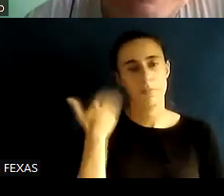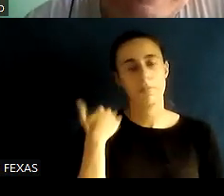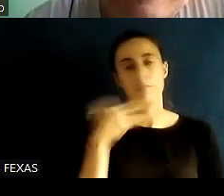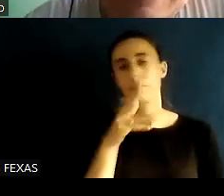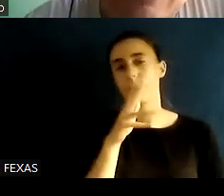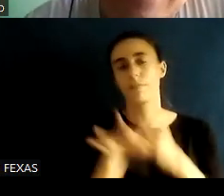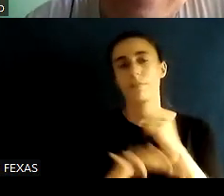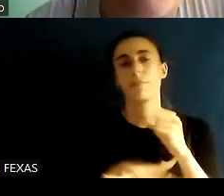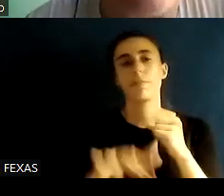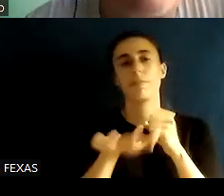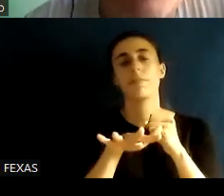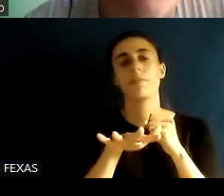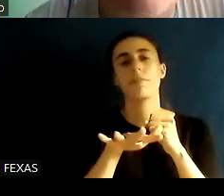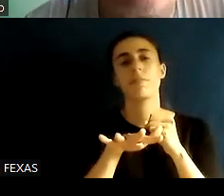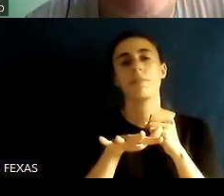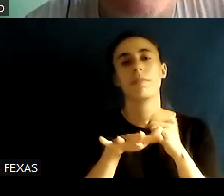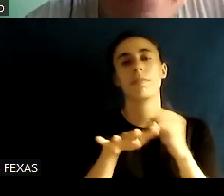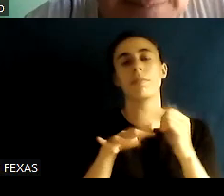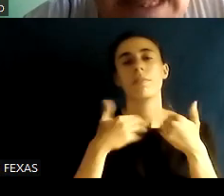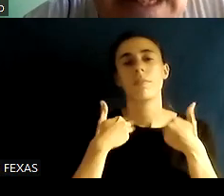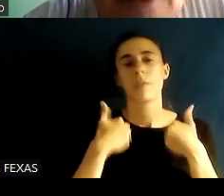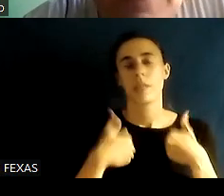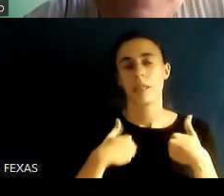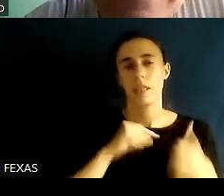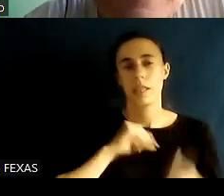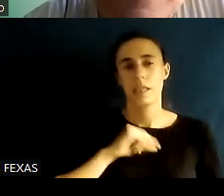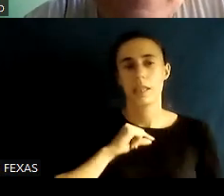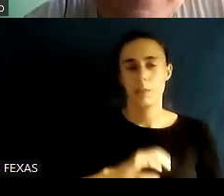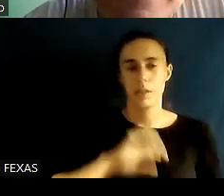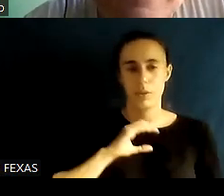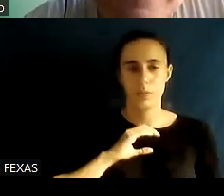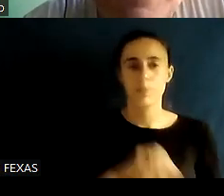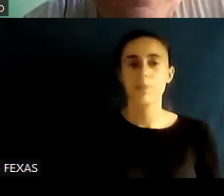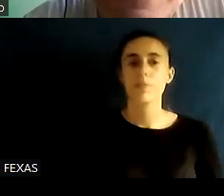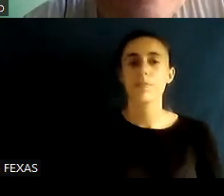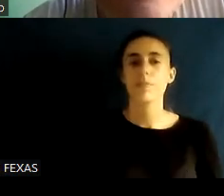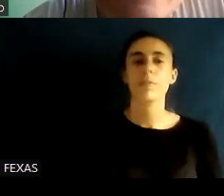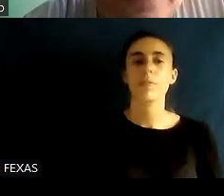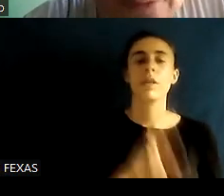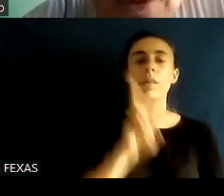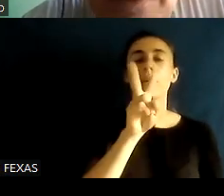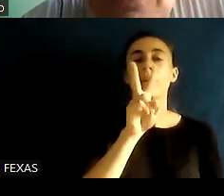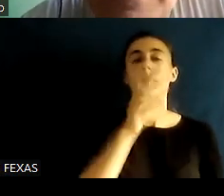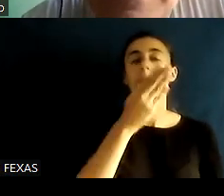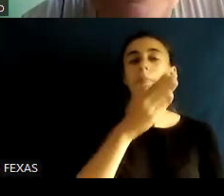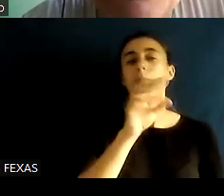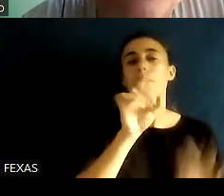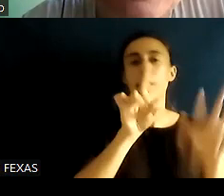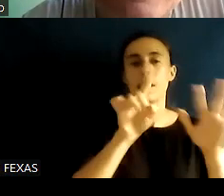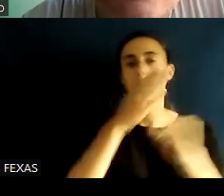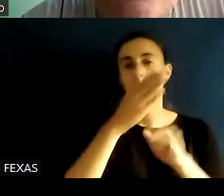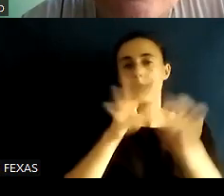de mantener el estado anímico. La vitamina D, la tiamina, riboflavina, la B6, la B12, la niacina, el ácido fólico B9, el